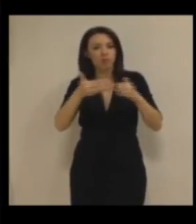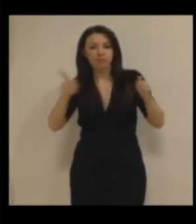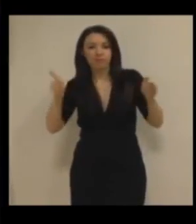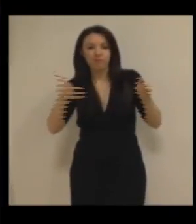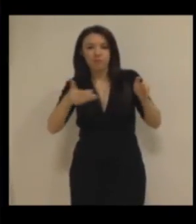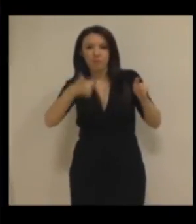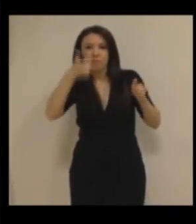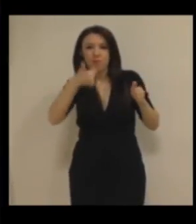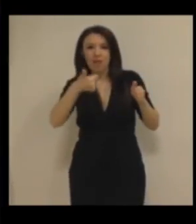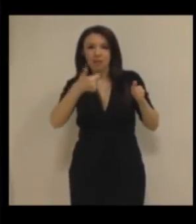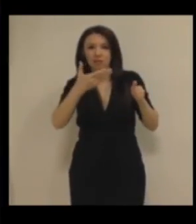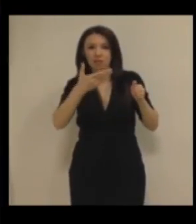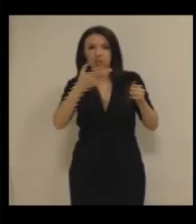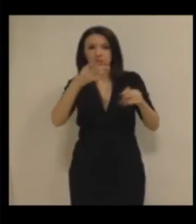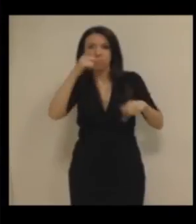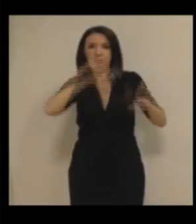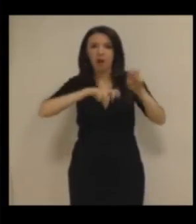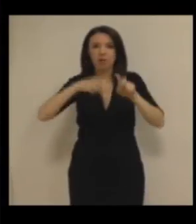y